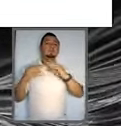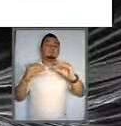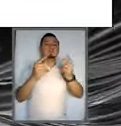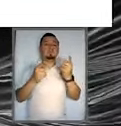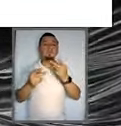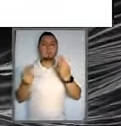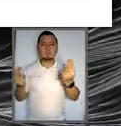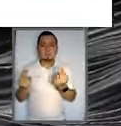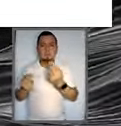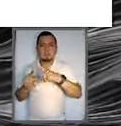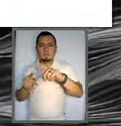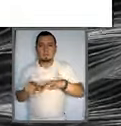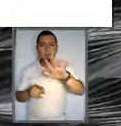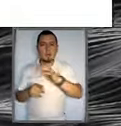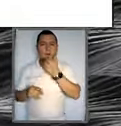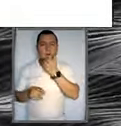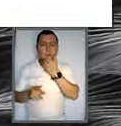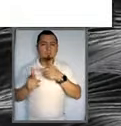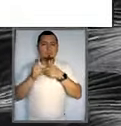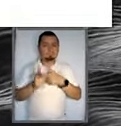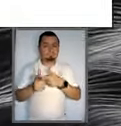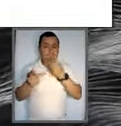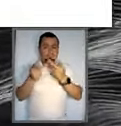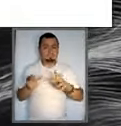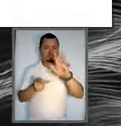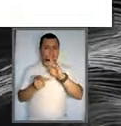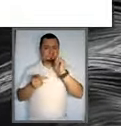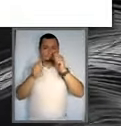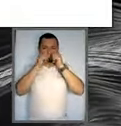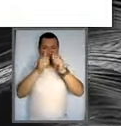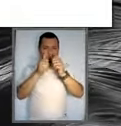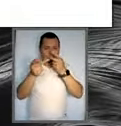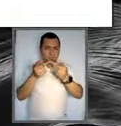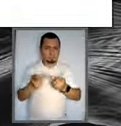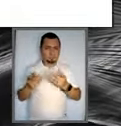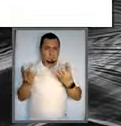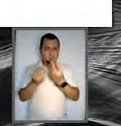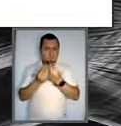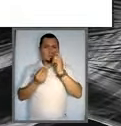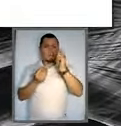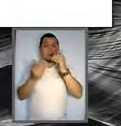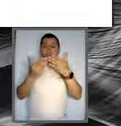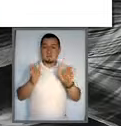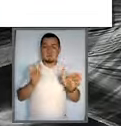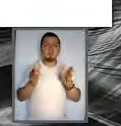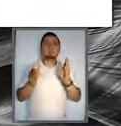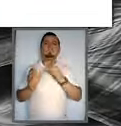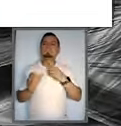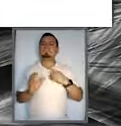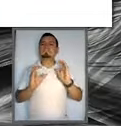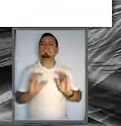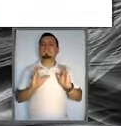las necesidades que tienen sus alumnos, y se han asegurado de que el canal de comunicación no solo se haya abierto, sino que se